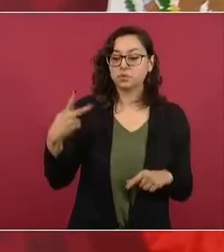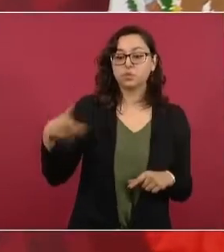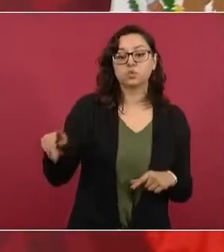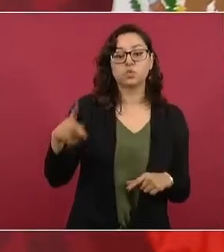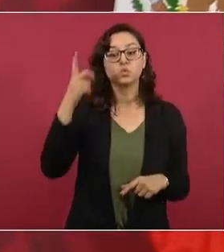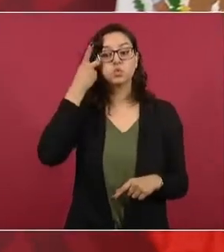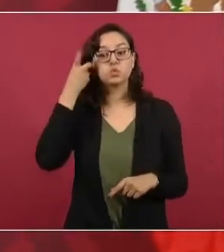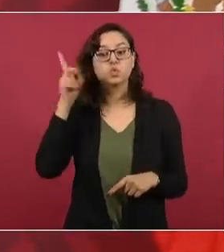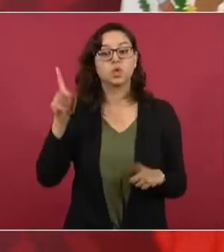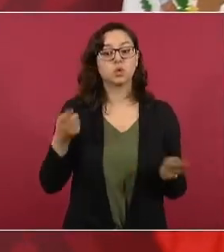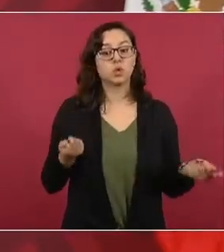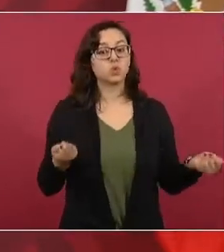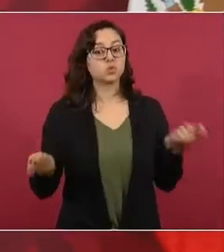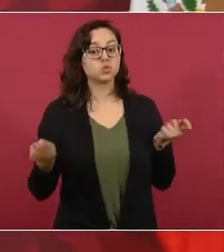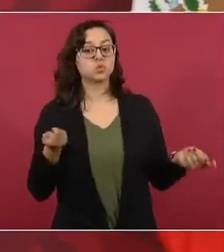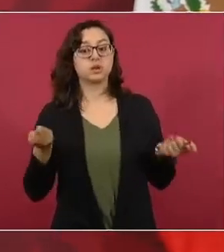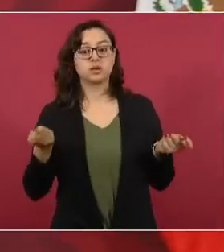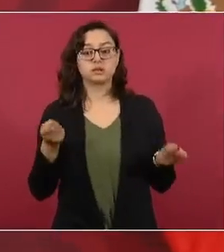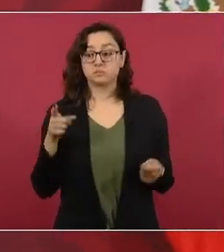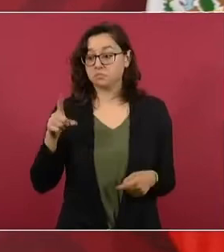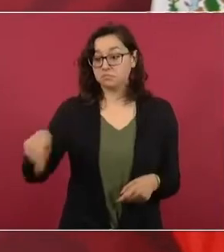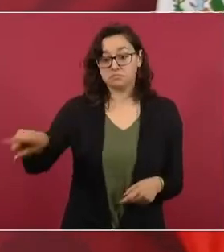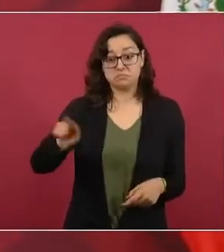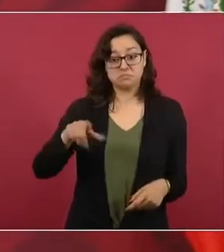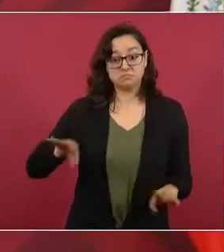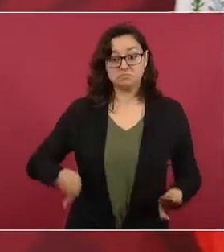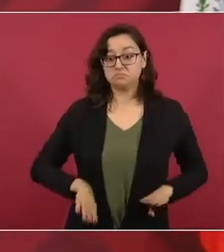se sienten los dueños de México.